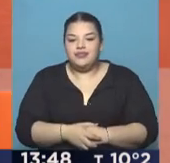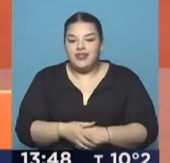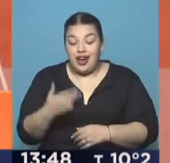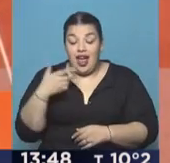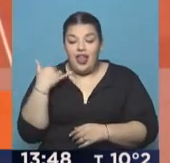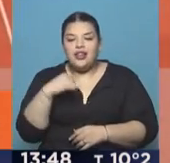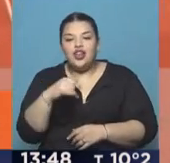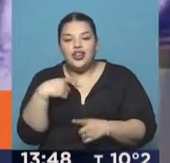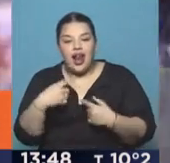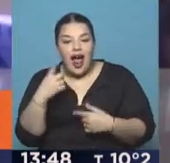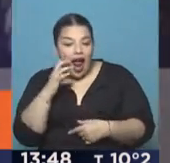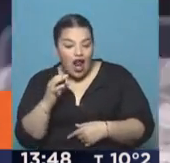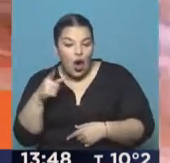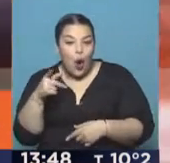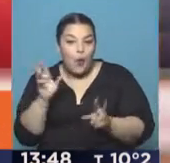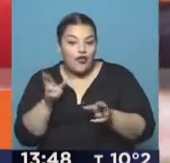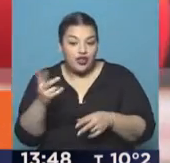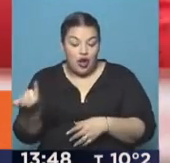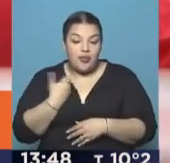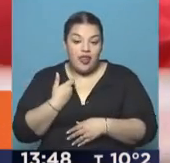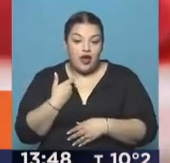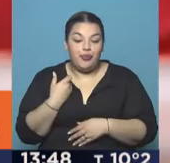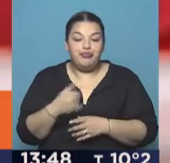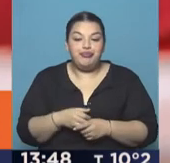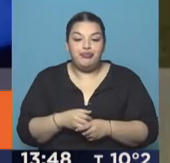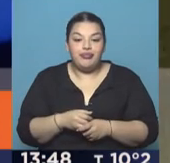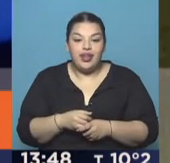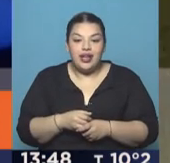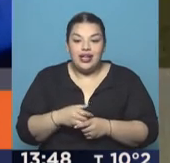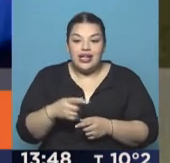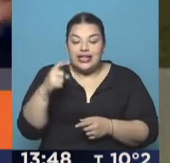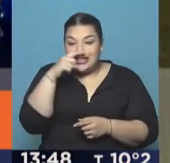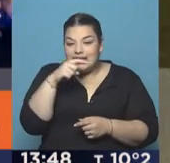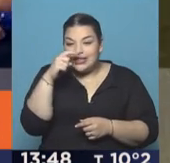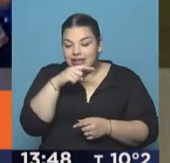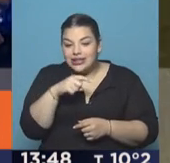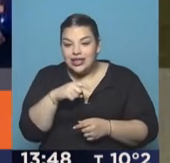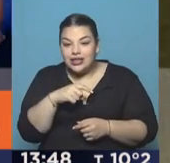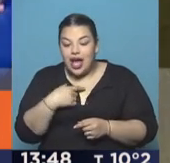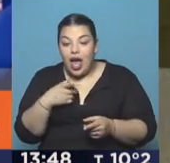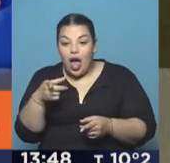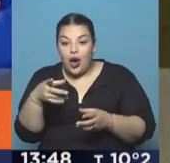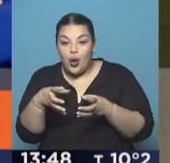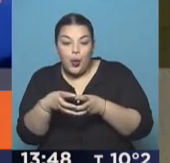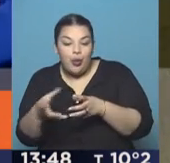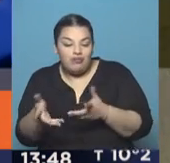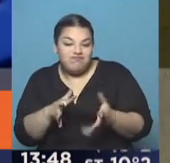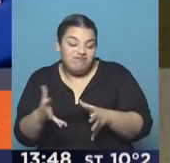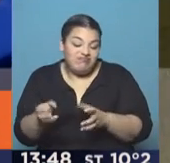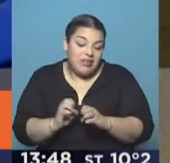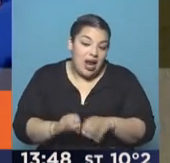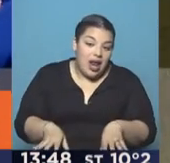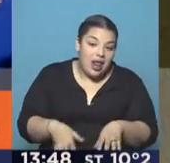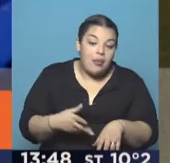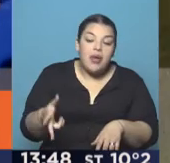dijo, el profe Álvarez, cuando 77 allá por Racing, se ve que el grupo no estaba bien, y dijo